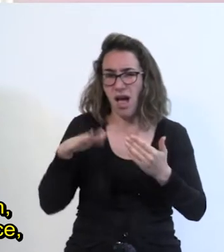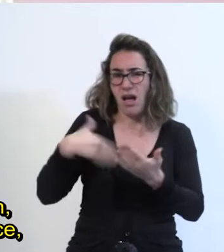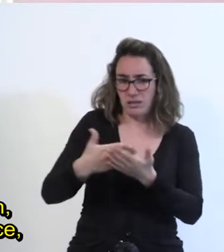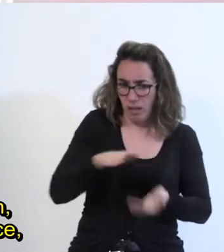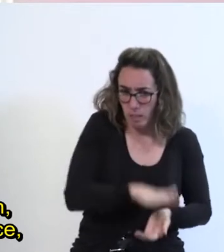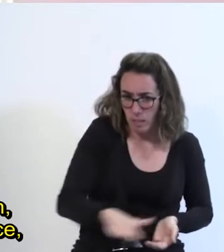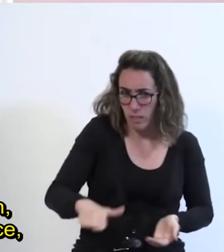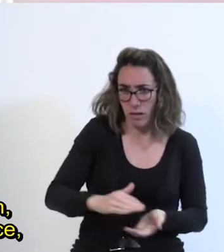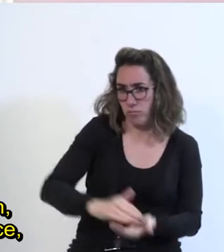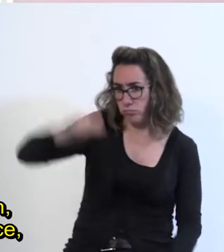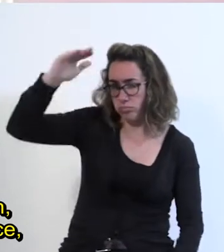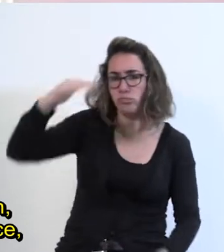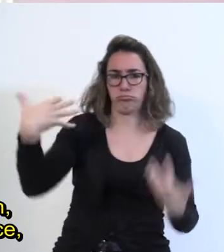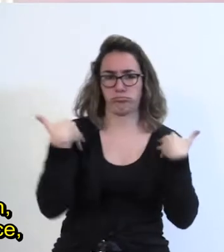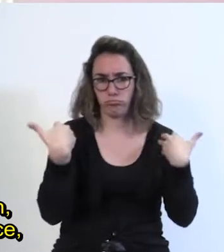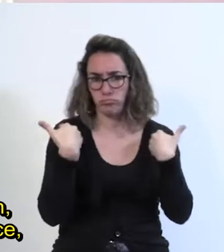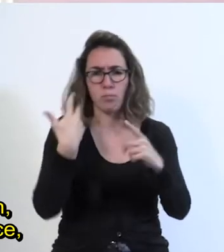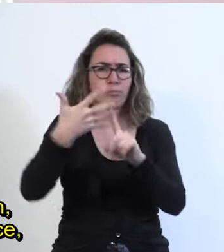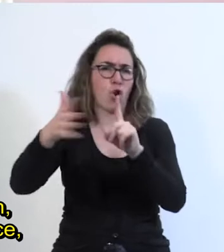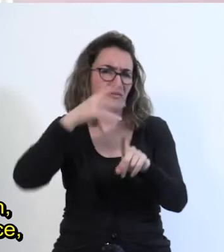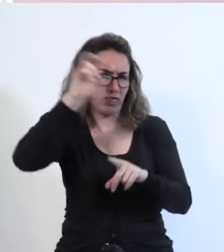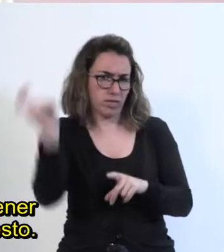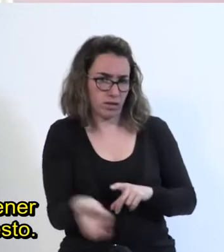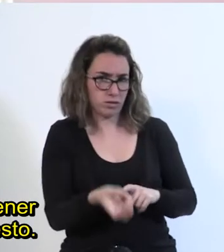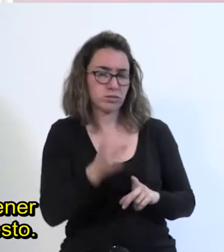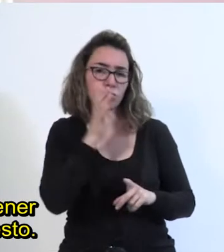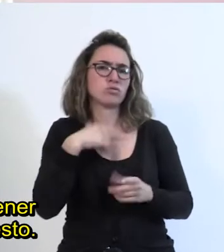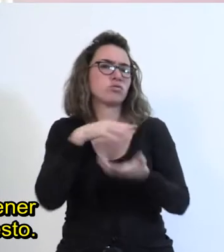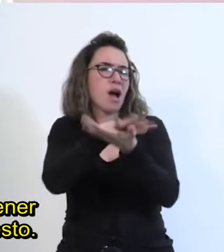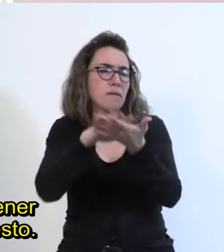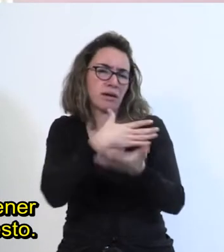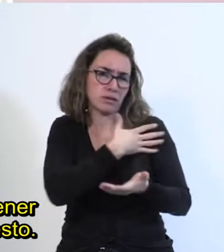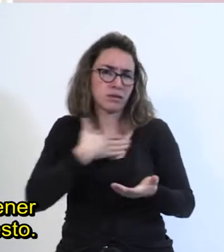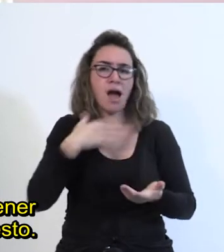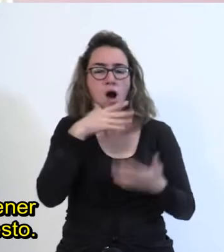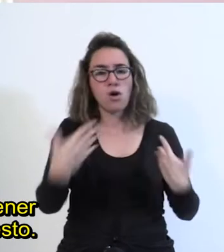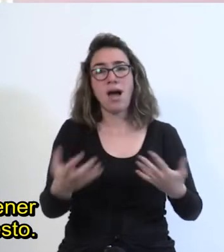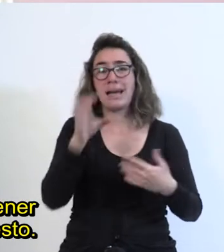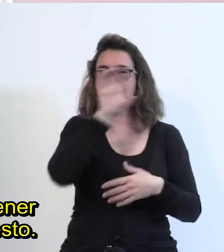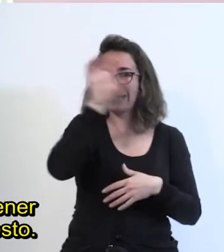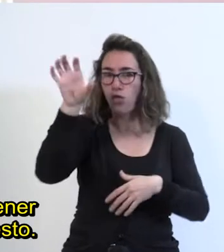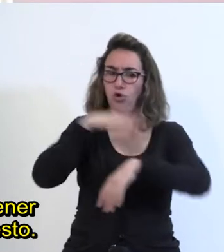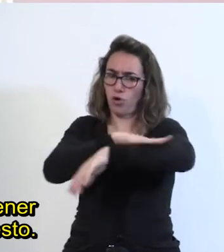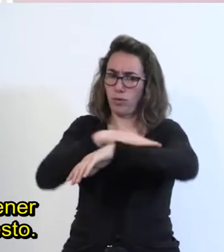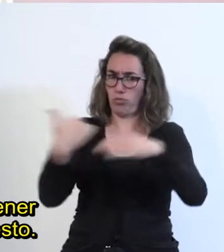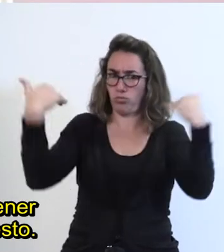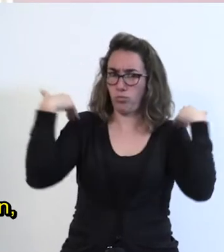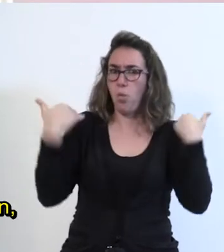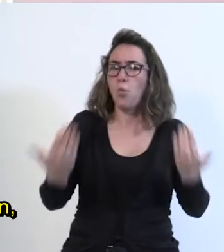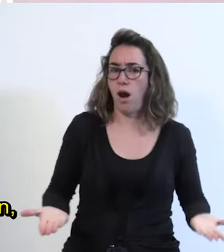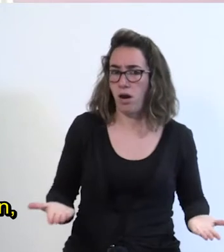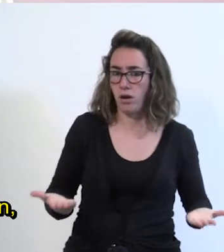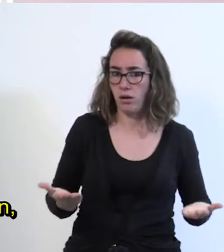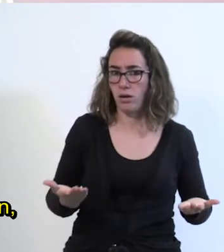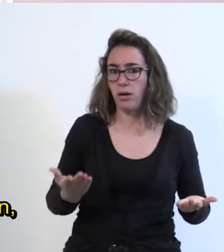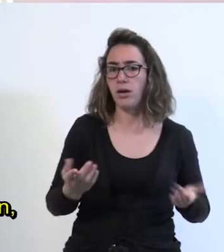esas violencias que se ejercen, y ahora vamos a entrar, si te parece, Morena, en la responsabilidad que pueden tener los estados y los gobiernos sobre esto, ¿no? Pero no sé si